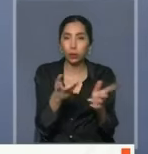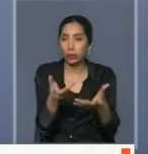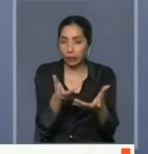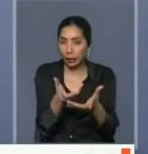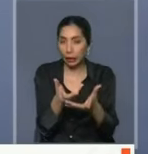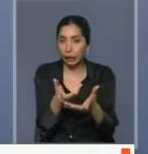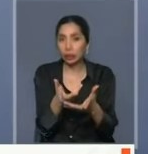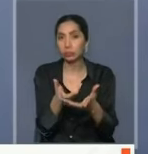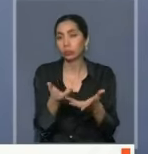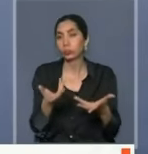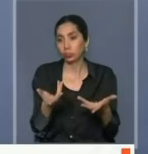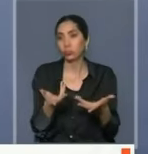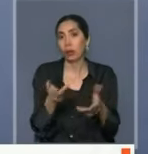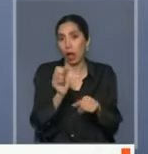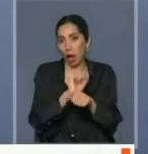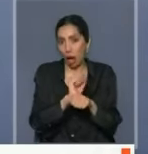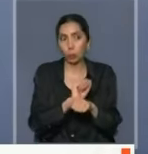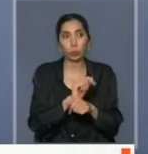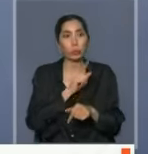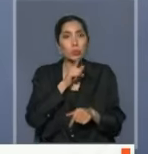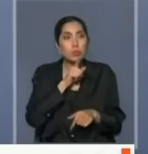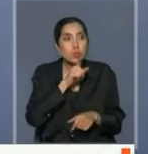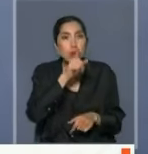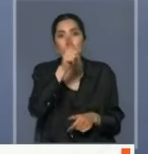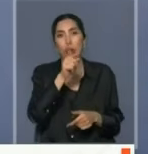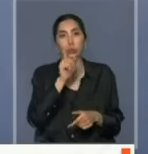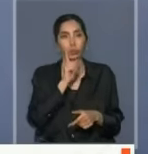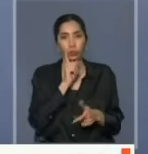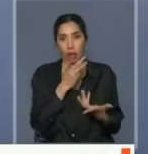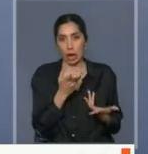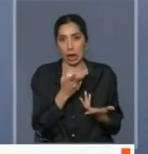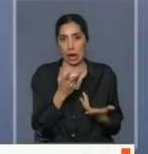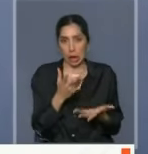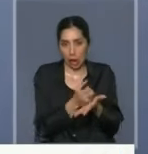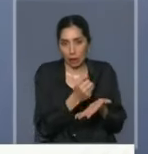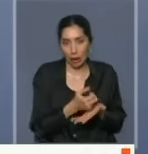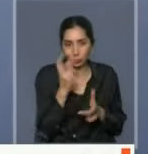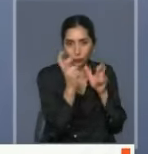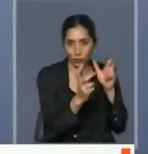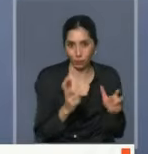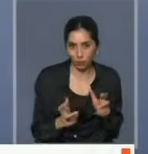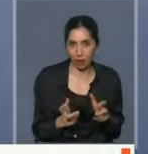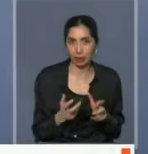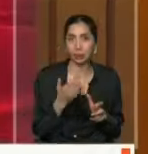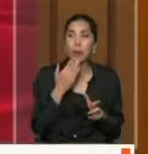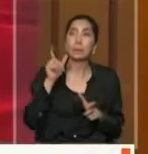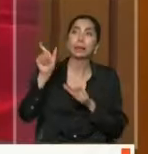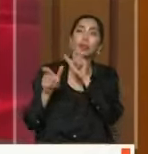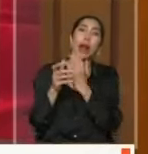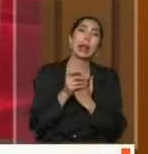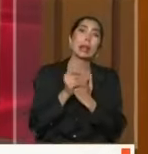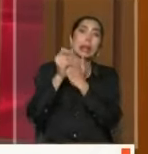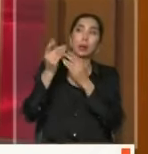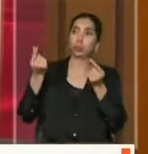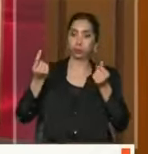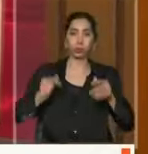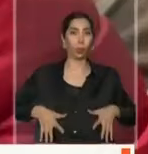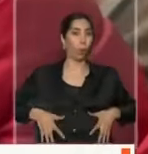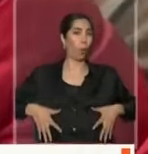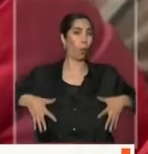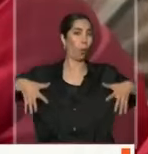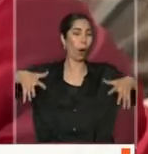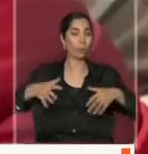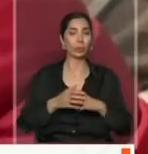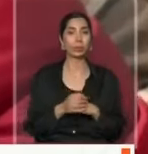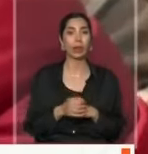final el enriquecimiento patrimonial de la organización y fundamentalmente de los líderes de la misma. De los 28 integrantes,